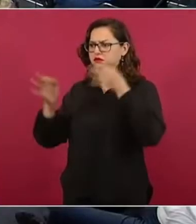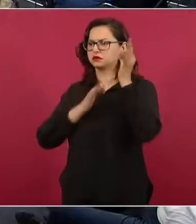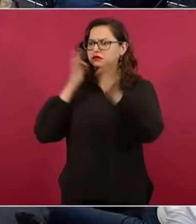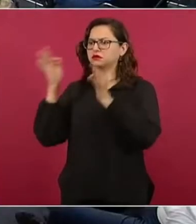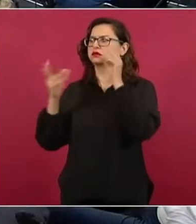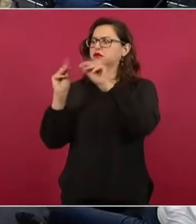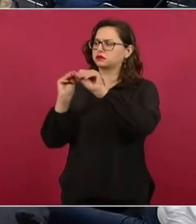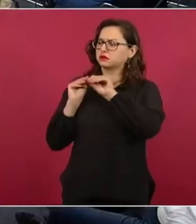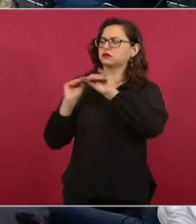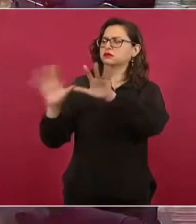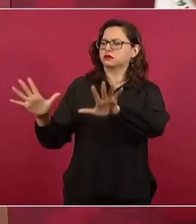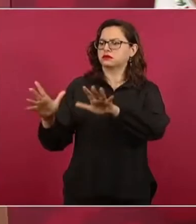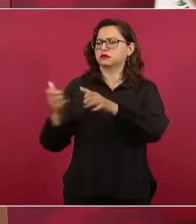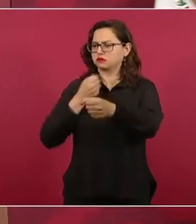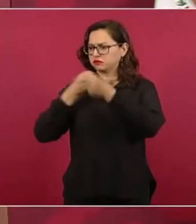periodística,